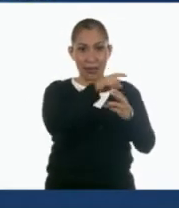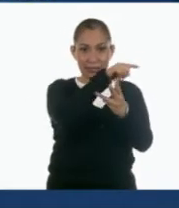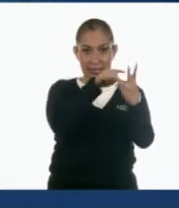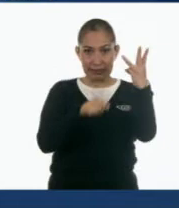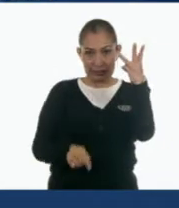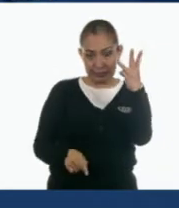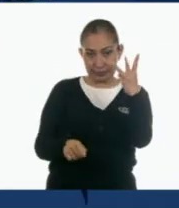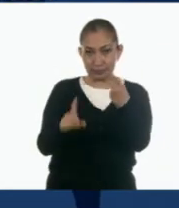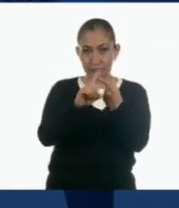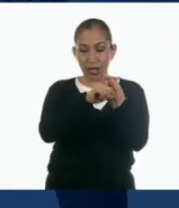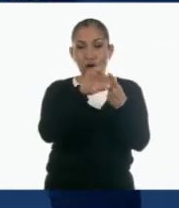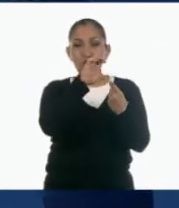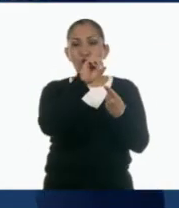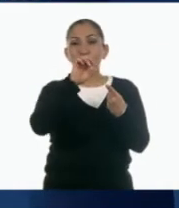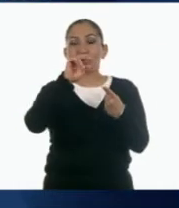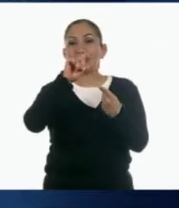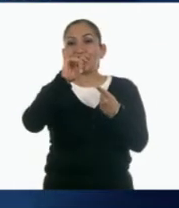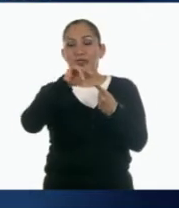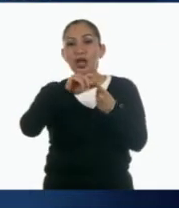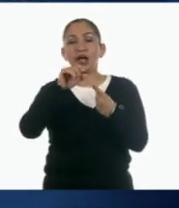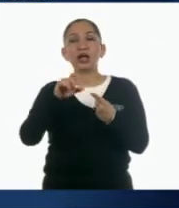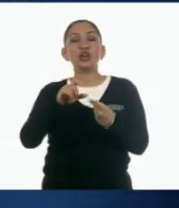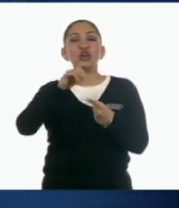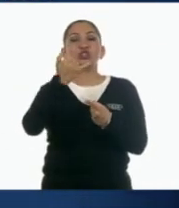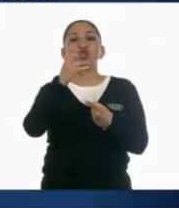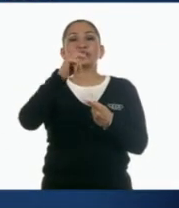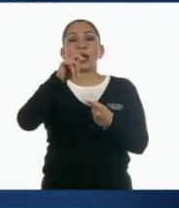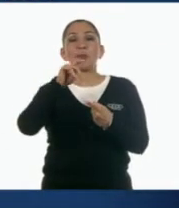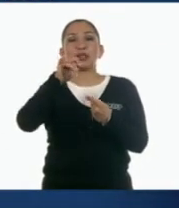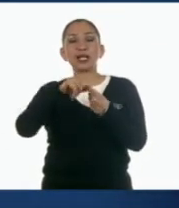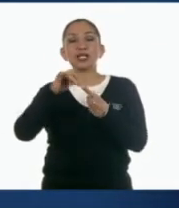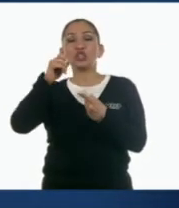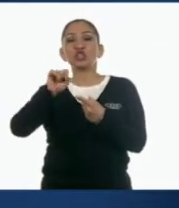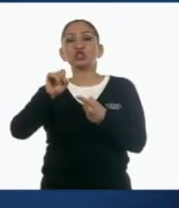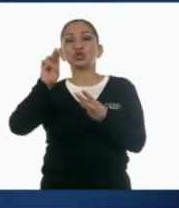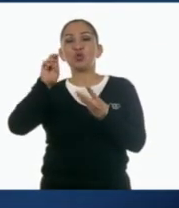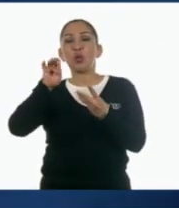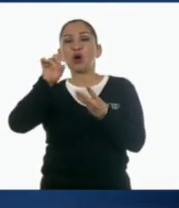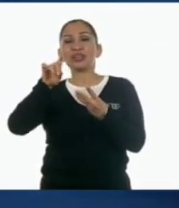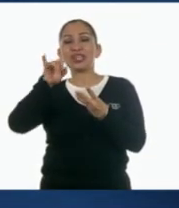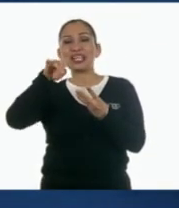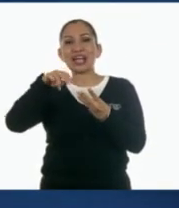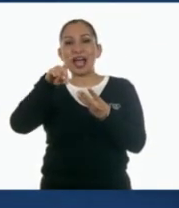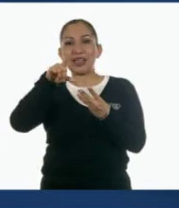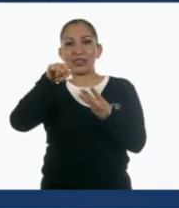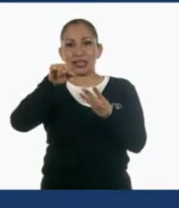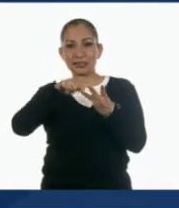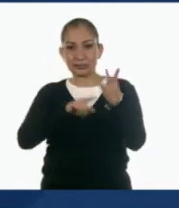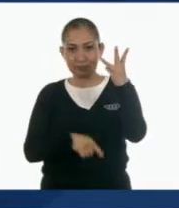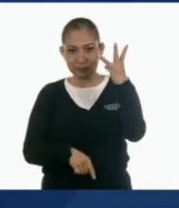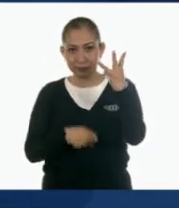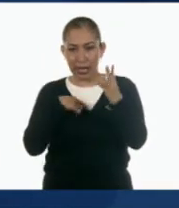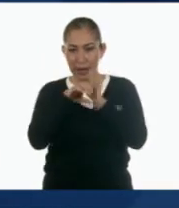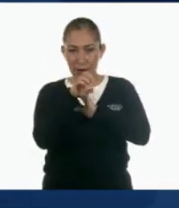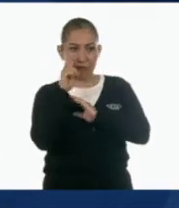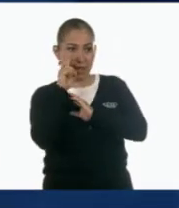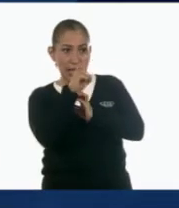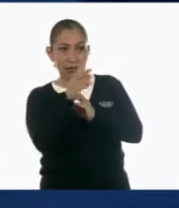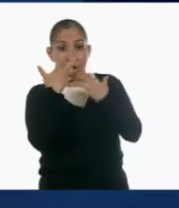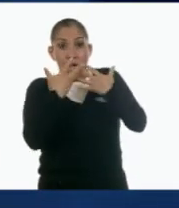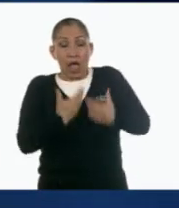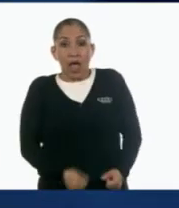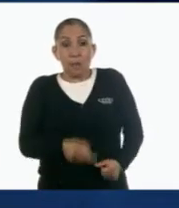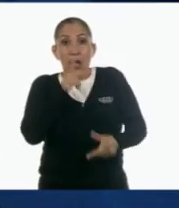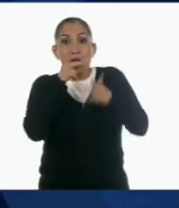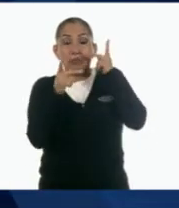tipos: coordinadas, yuxtapuestas y subordinadas. Y ahí tenemos unos ejemplos. Aquí no se espanten